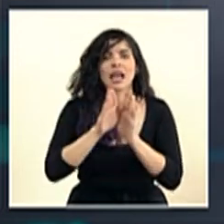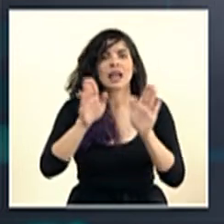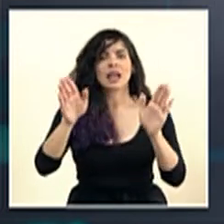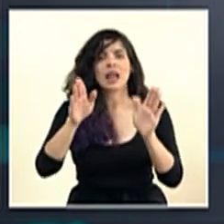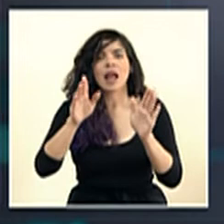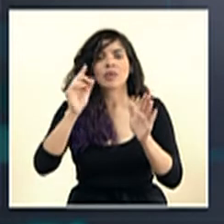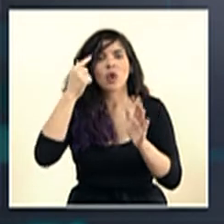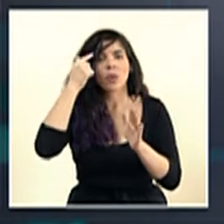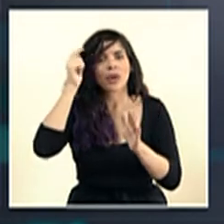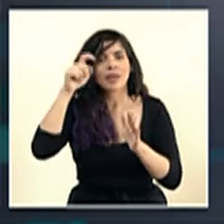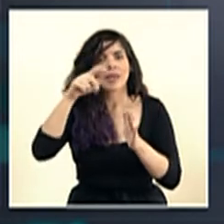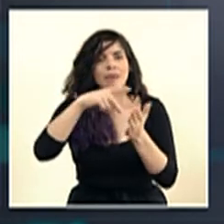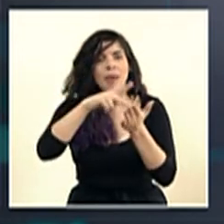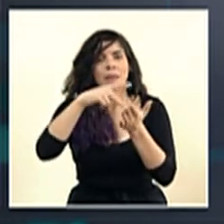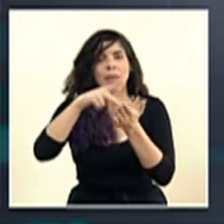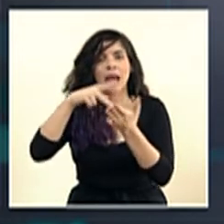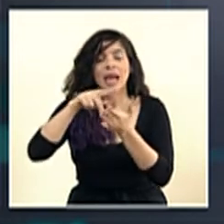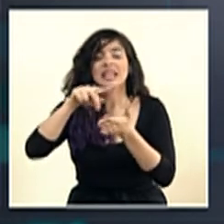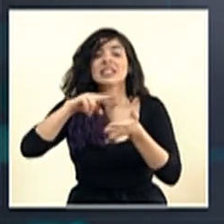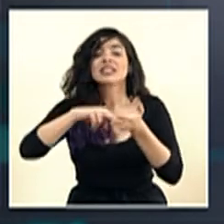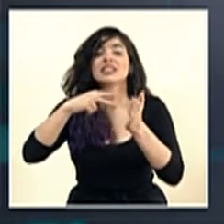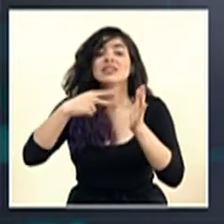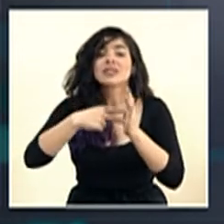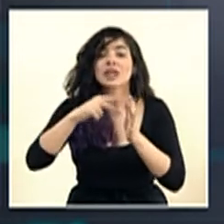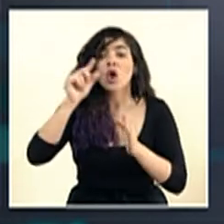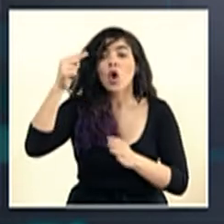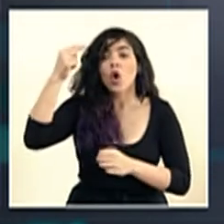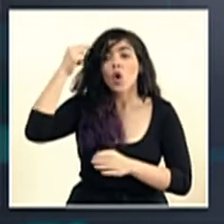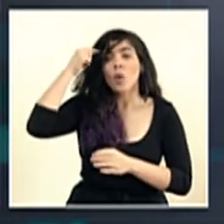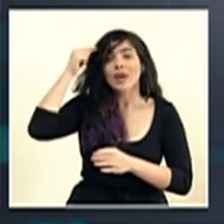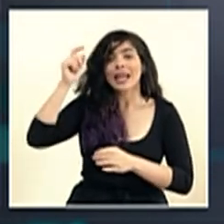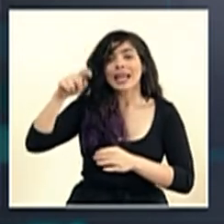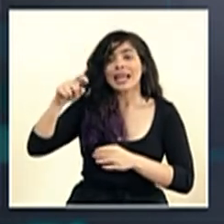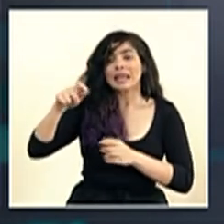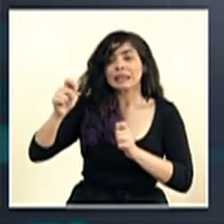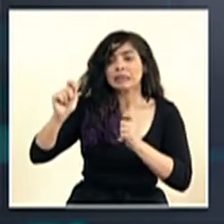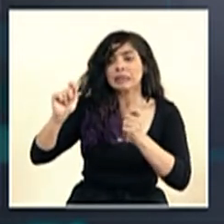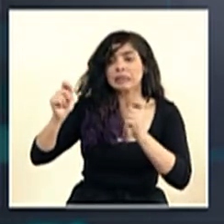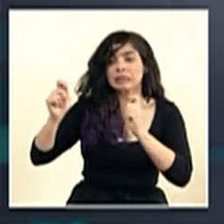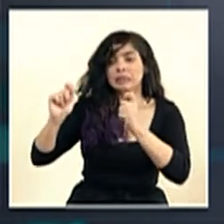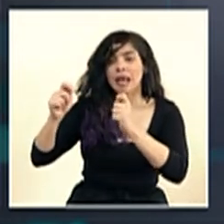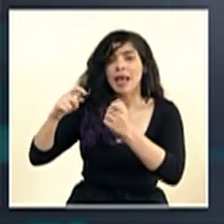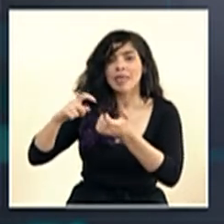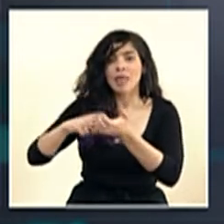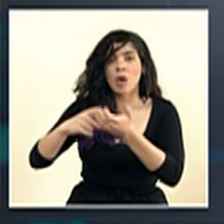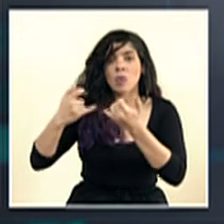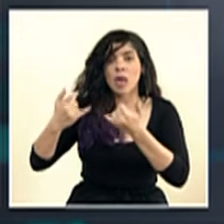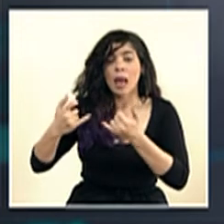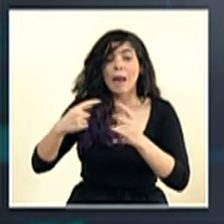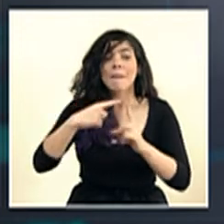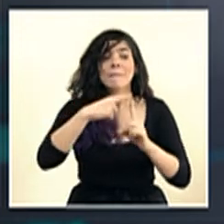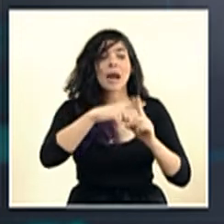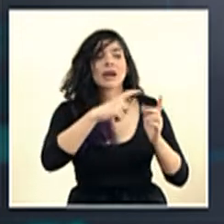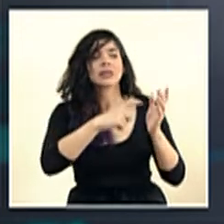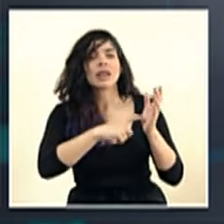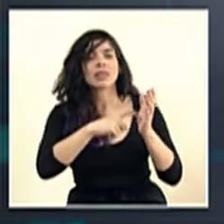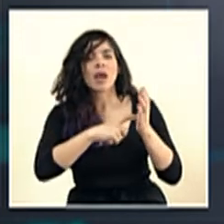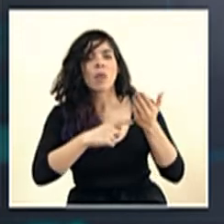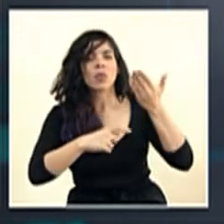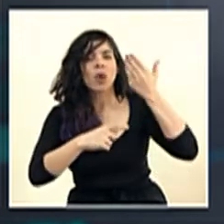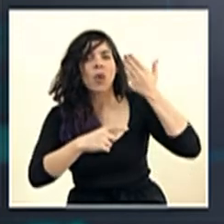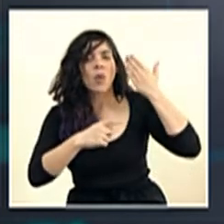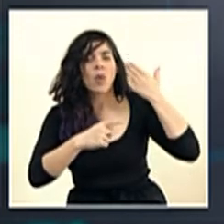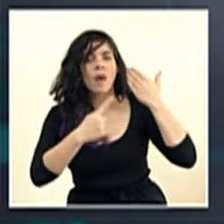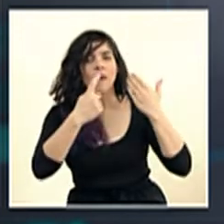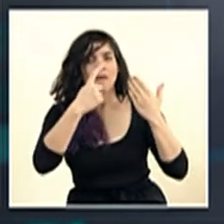del gobierno, que significa lo que el gobierno tiene que renovar de la deuda existente, más las deudas adicionales que hay que